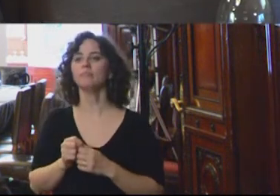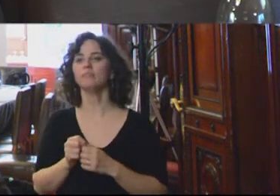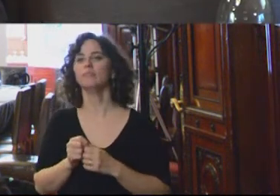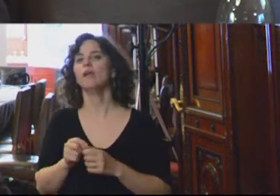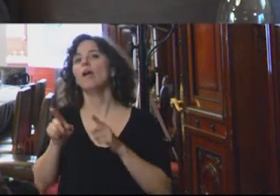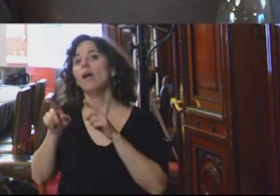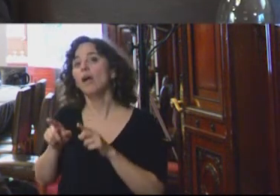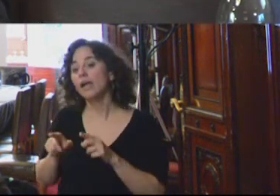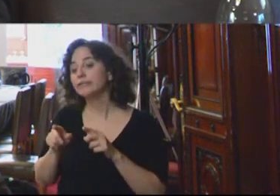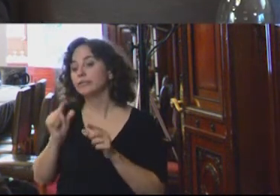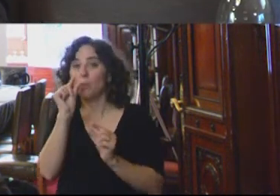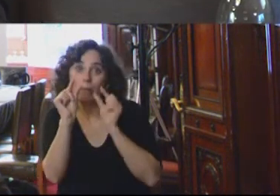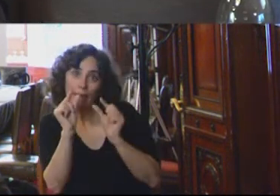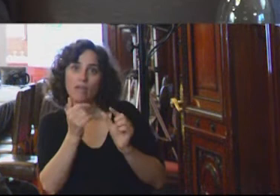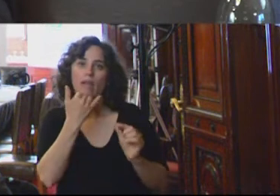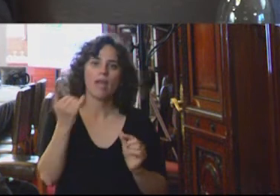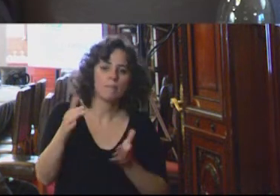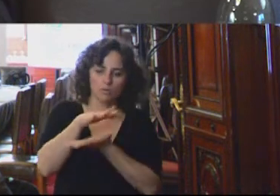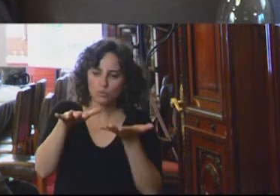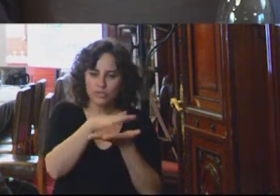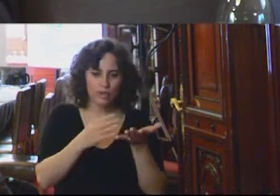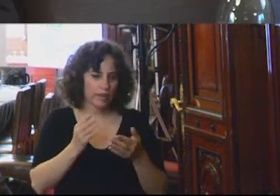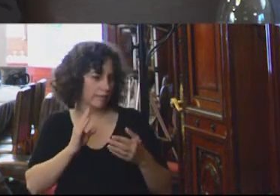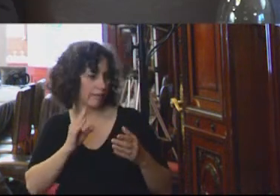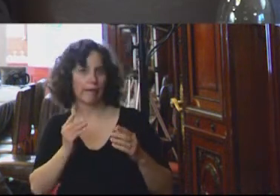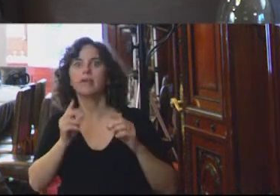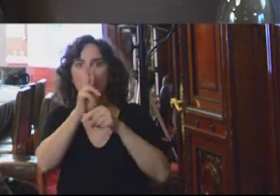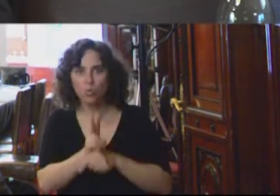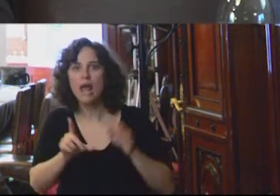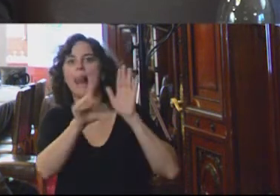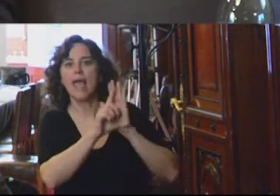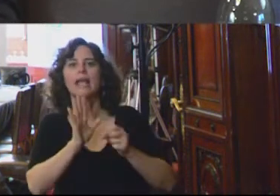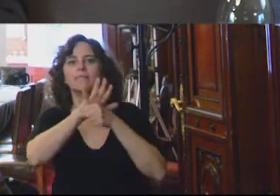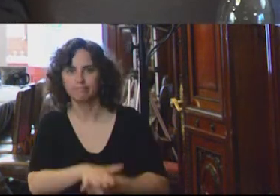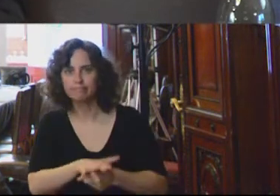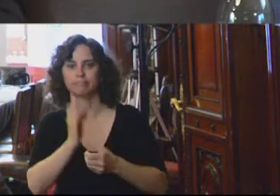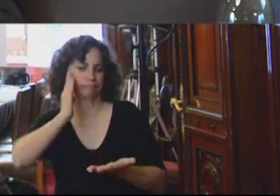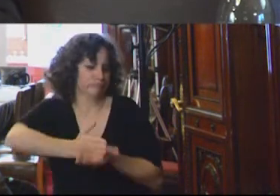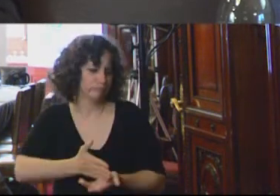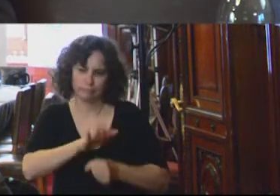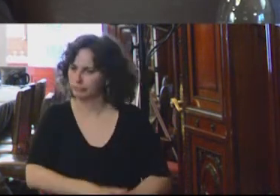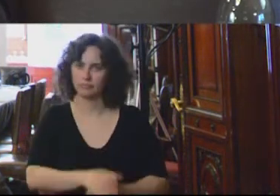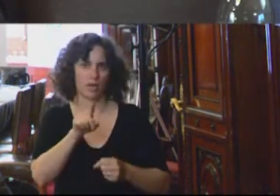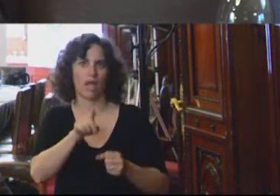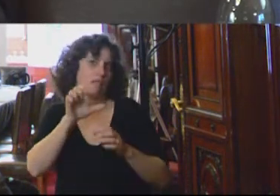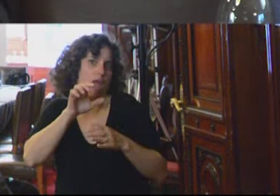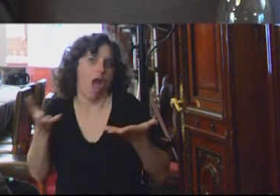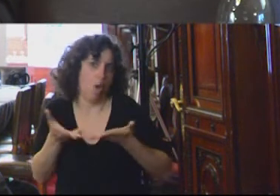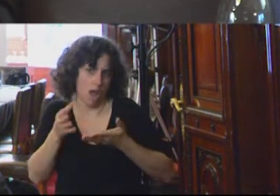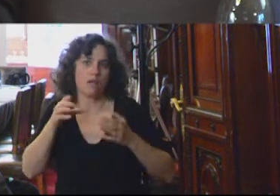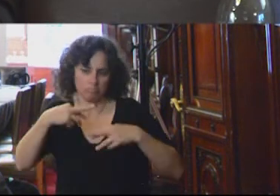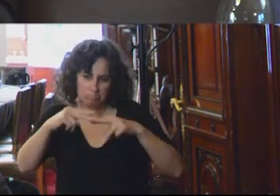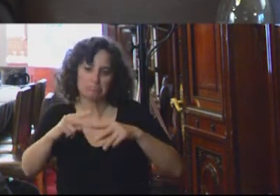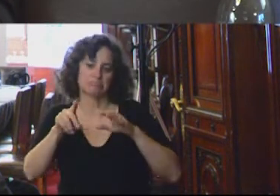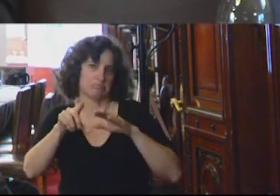Estos son solo pequeños ejemplos de la aplicación de una ley censuradora que hasta el momento se encuentra en plena vigencia en el Ecuador. En cuanto a los